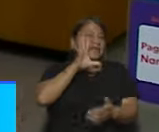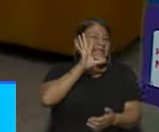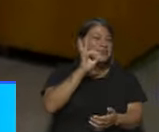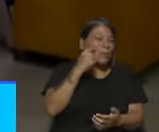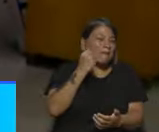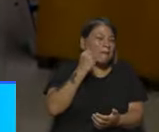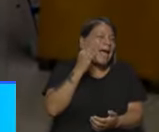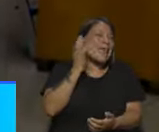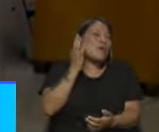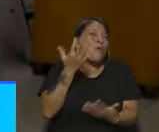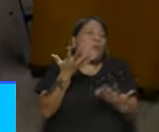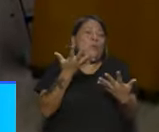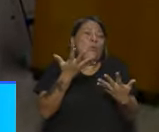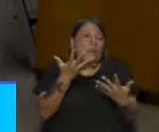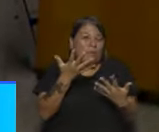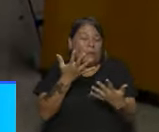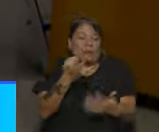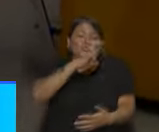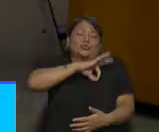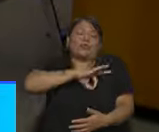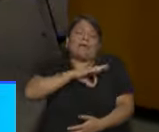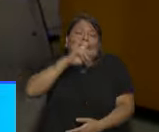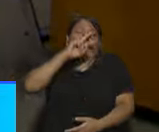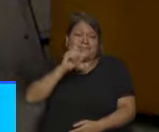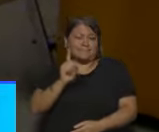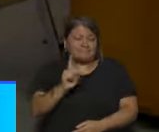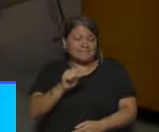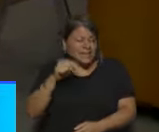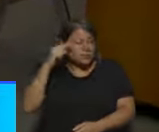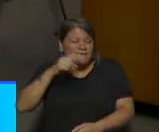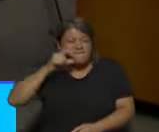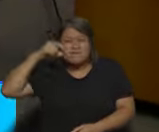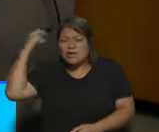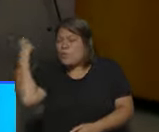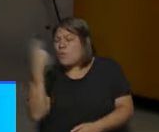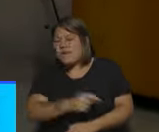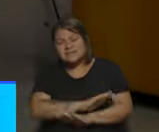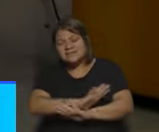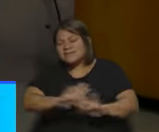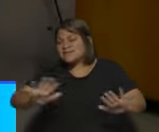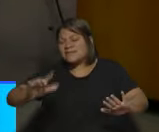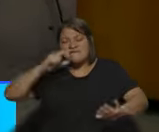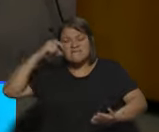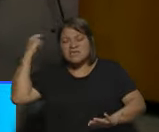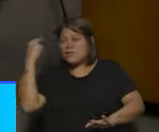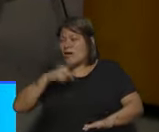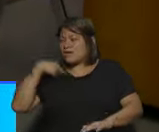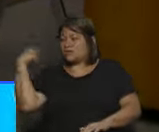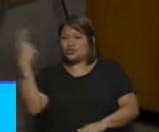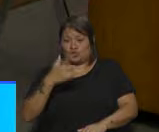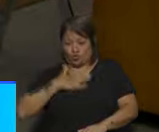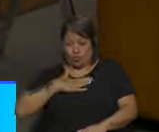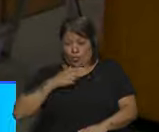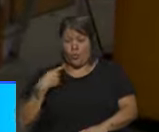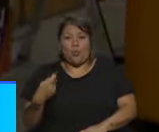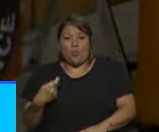sé una gran un gran sueldo esto es una vergüenza lo que estamos pasando si acá nosotros como jubilados